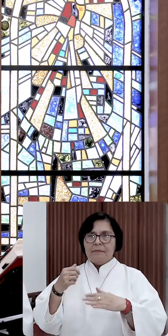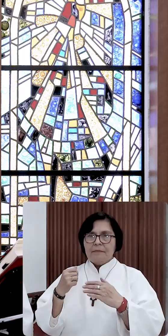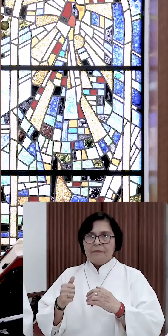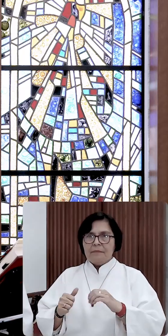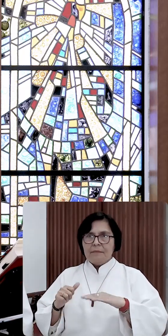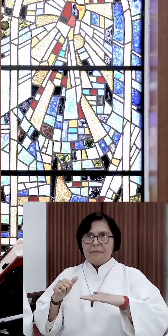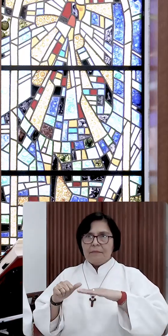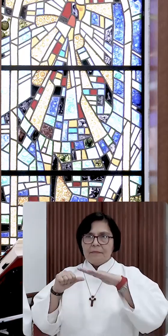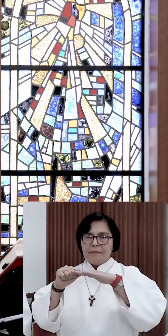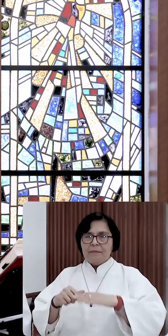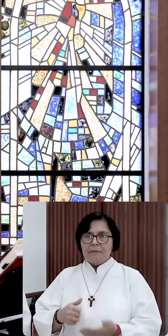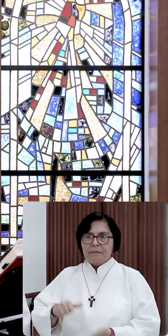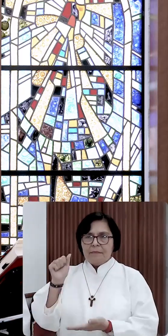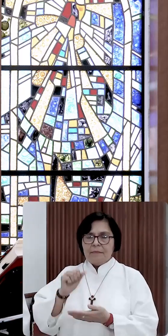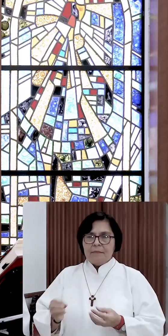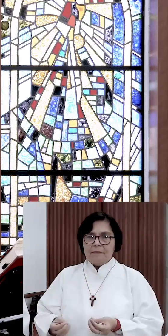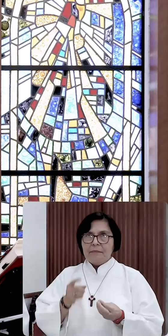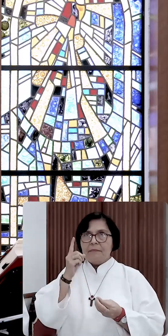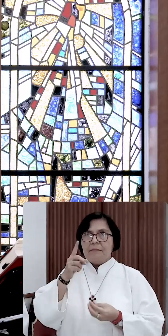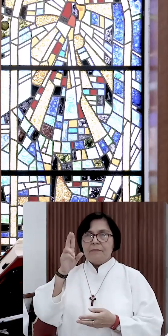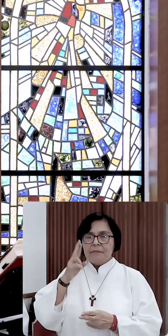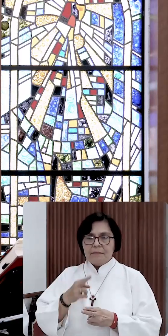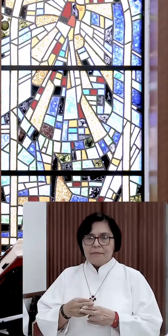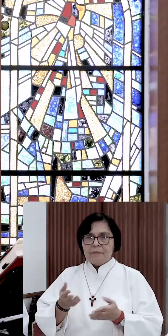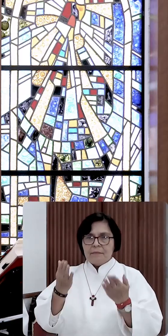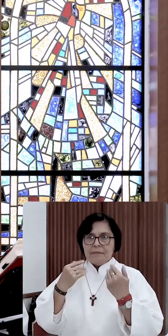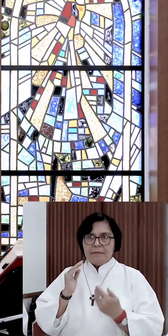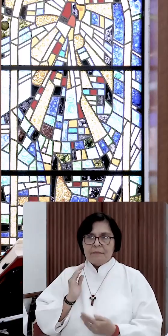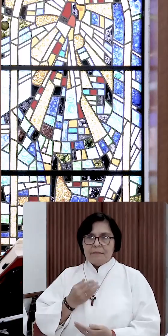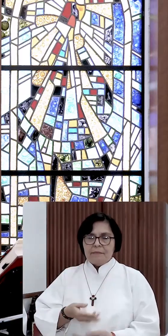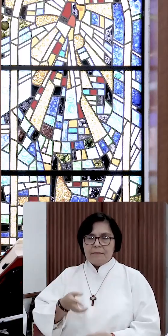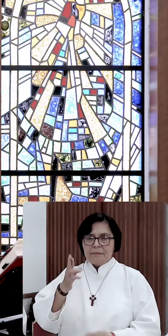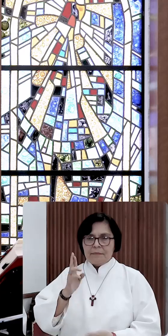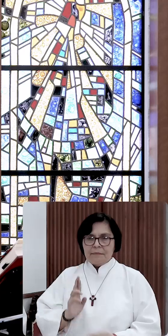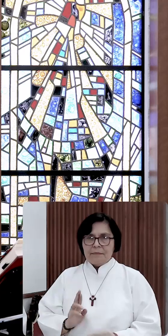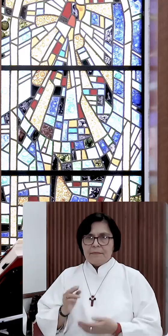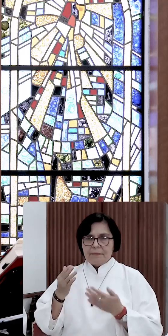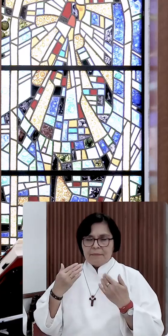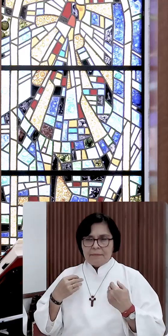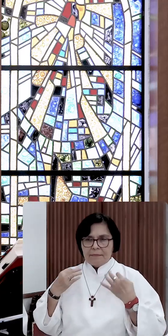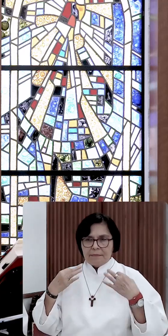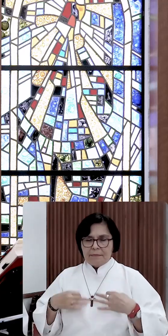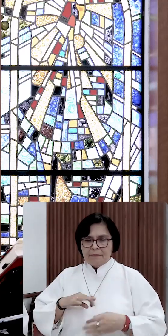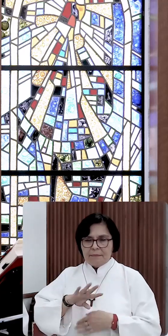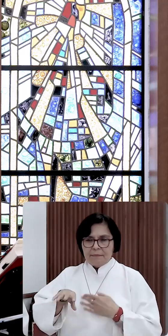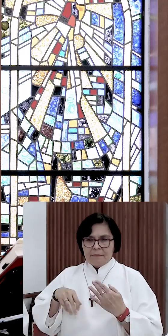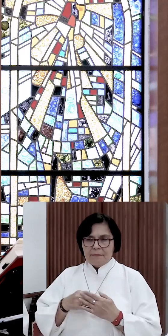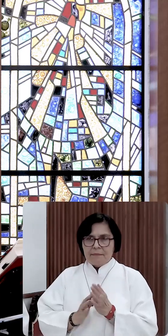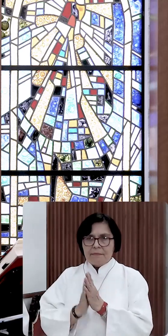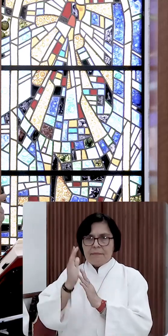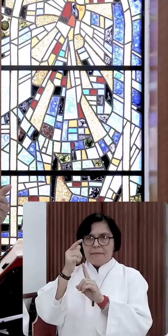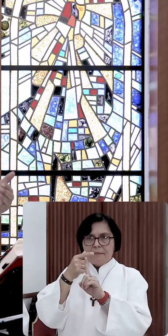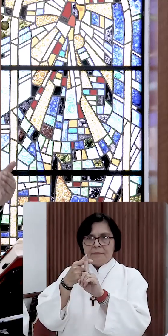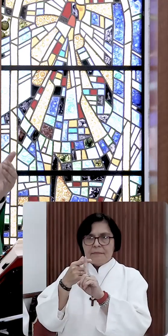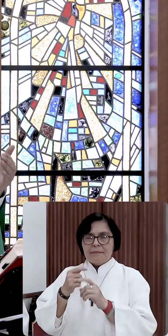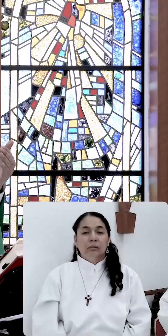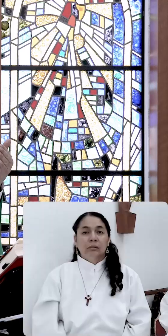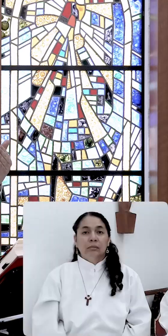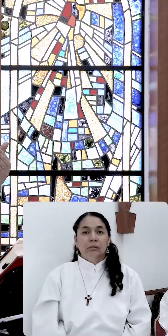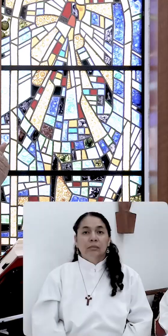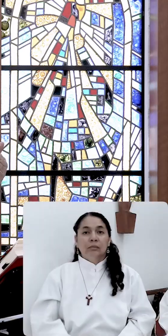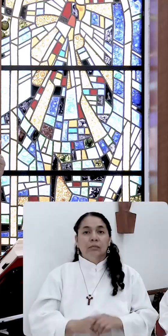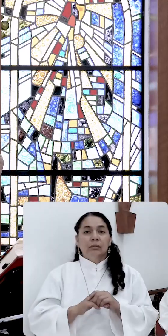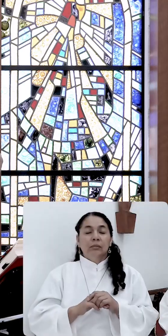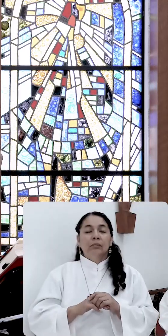ese sacrificio para alabanza y gloria de su nombre, para nuestro bien y el de toda su santa Iglesia. Sé